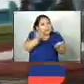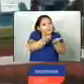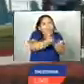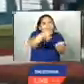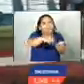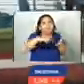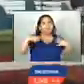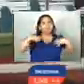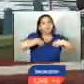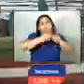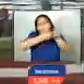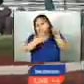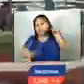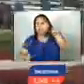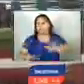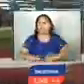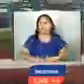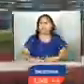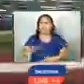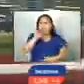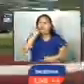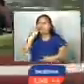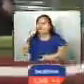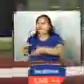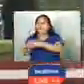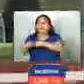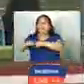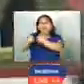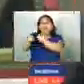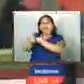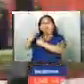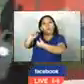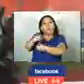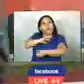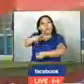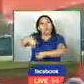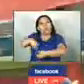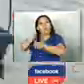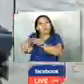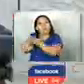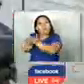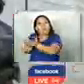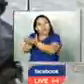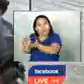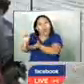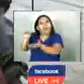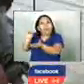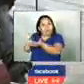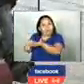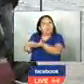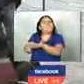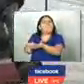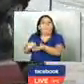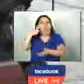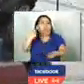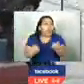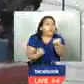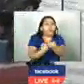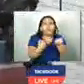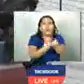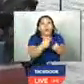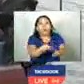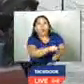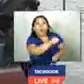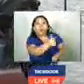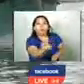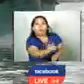volcado. Según miembros de la Asociación de Lancheros del Lago de Ilopango, quienes participaron en el rescate de las